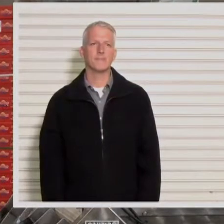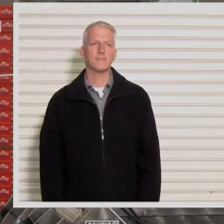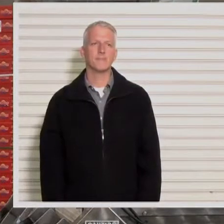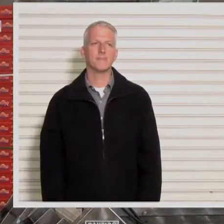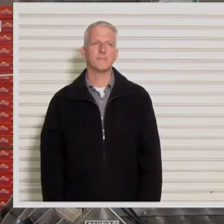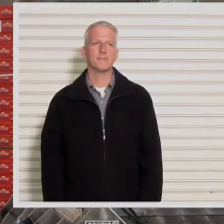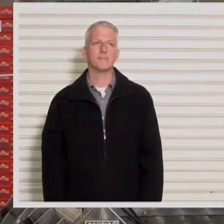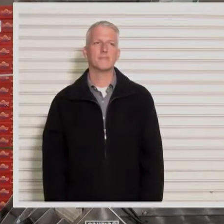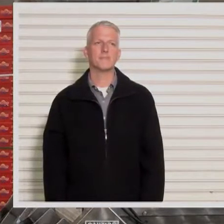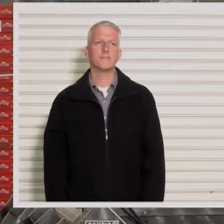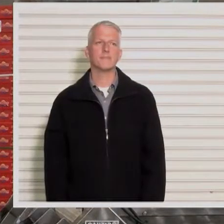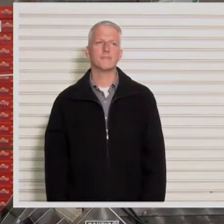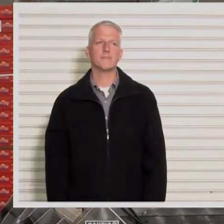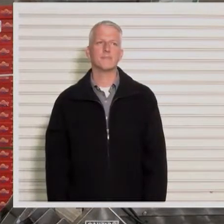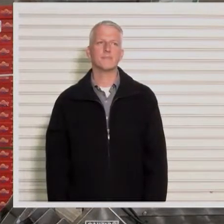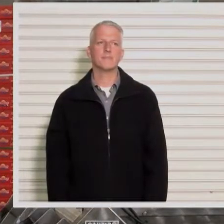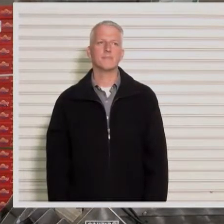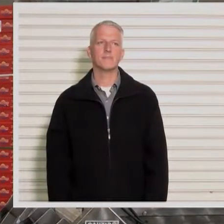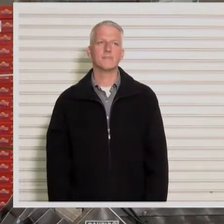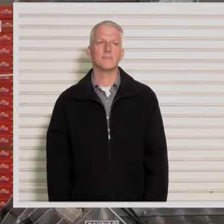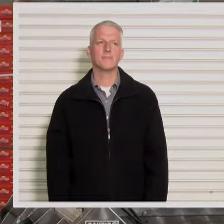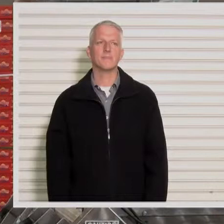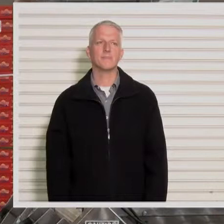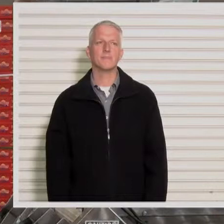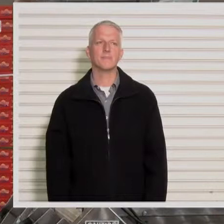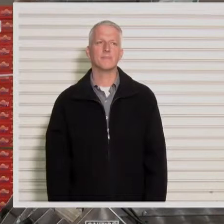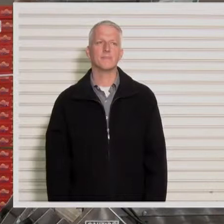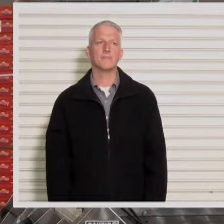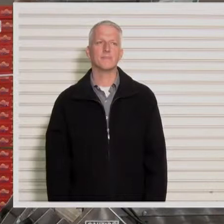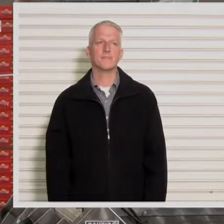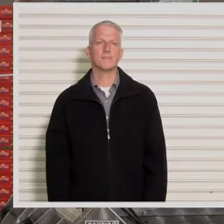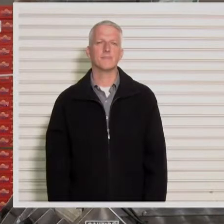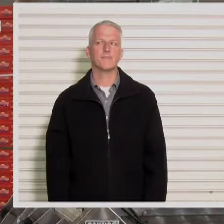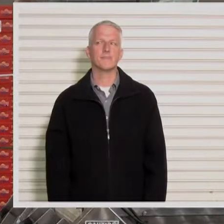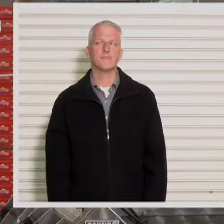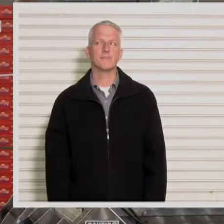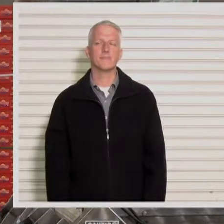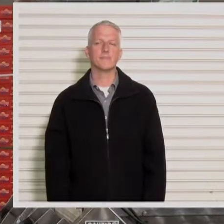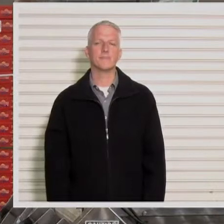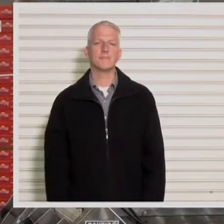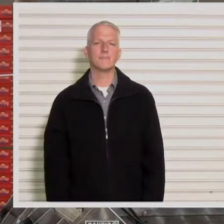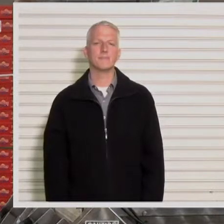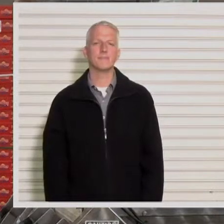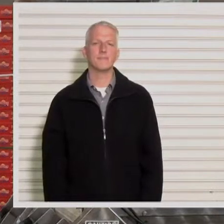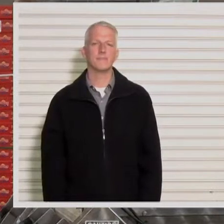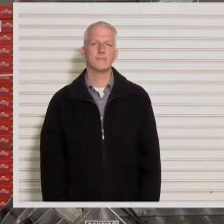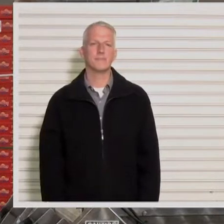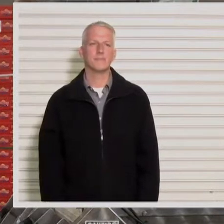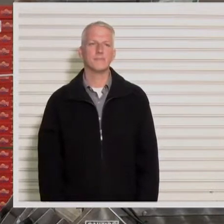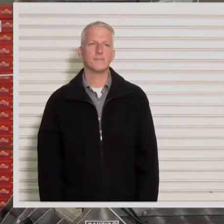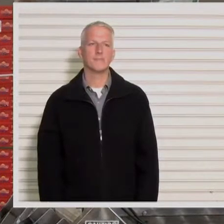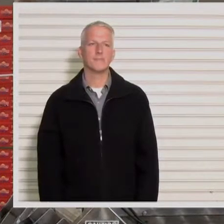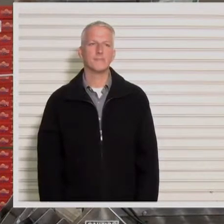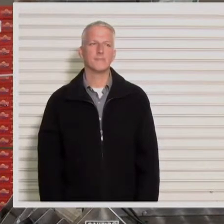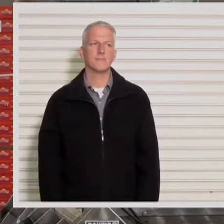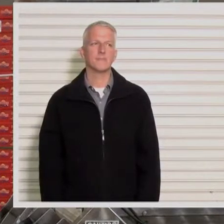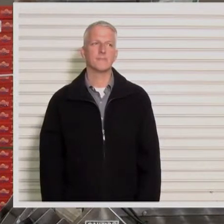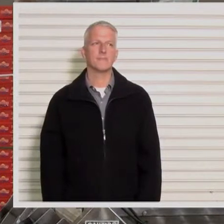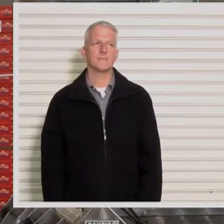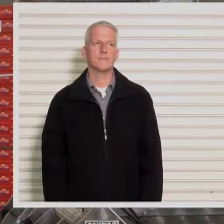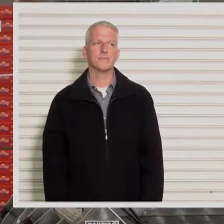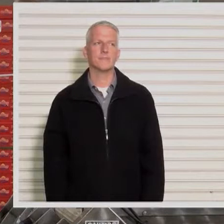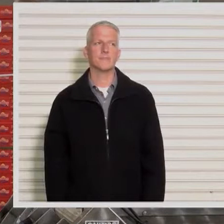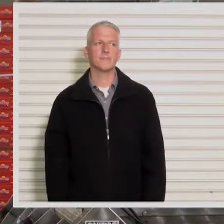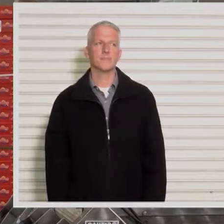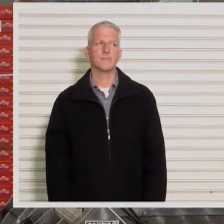con nuestros trabajadores. Y eso es algo muy importante de entender, porque este gobernador no fue a los